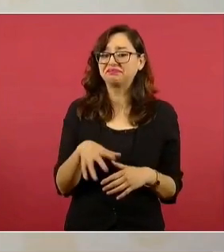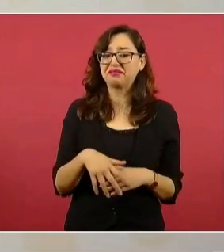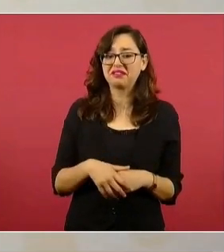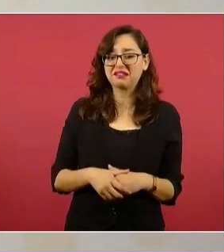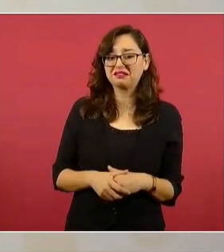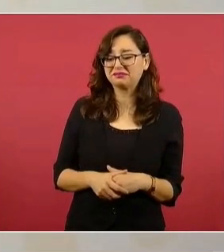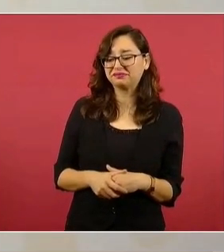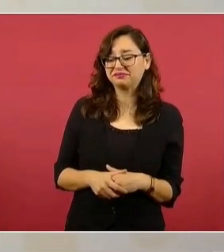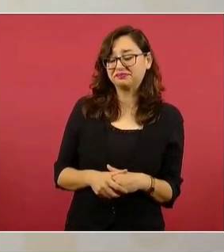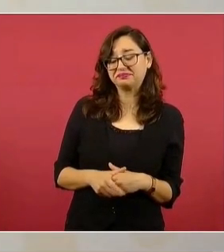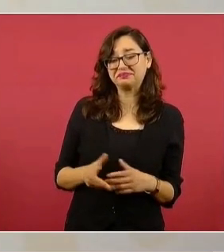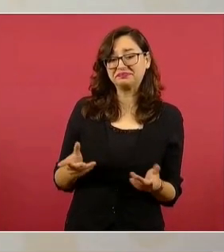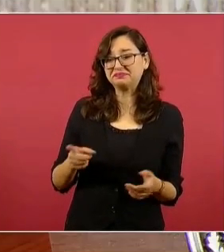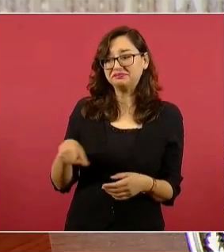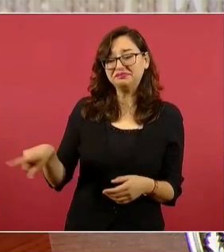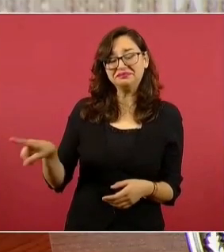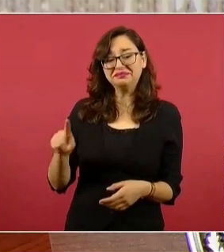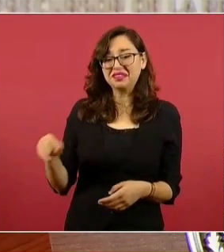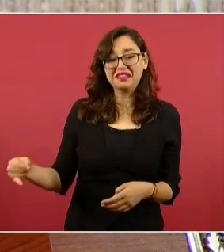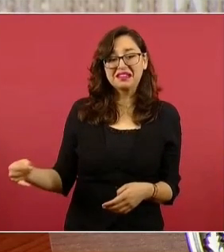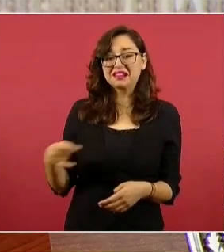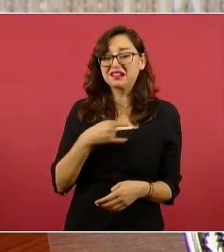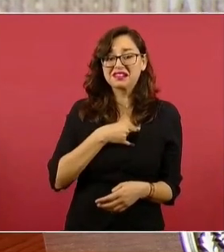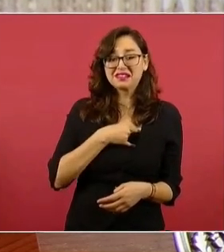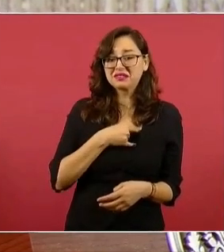Hay hasta